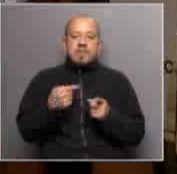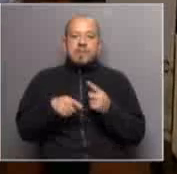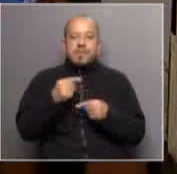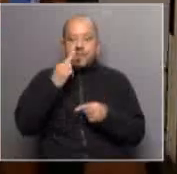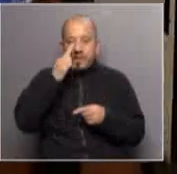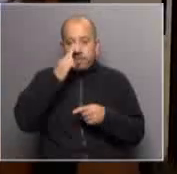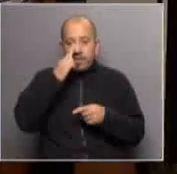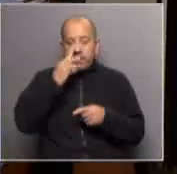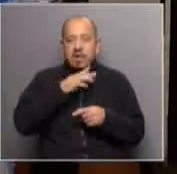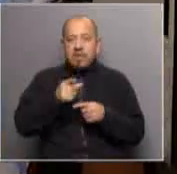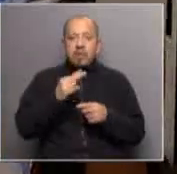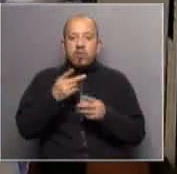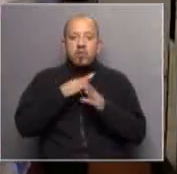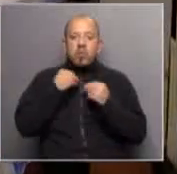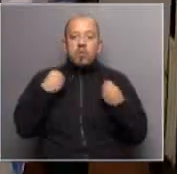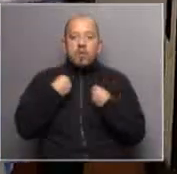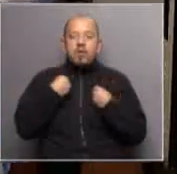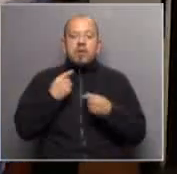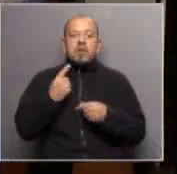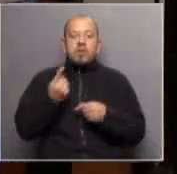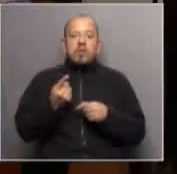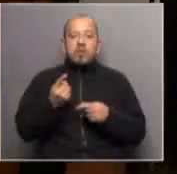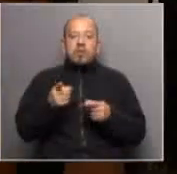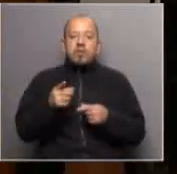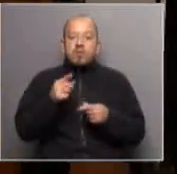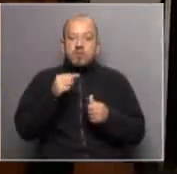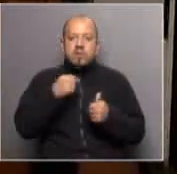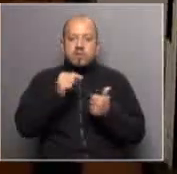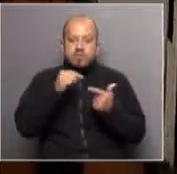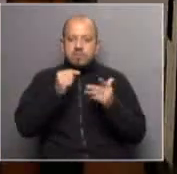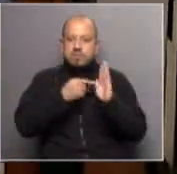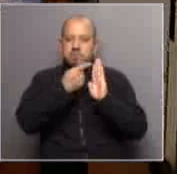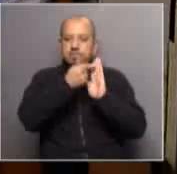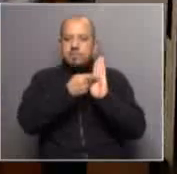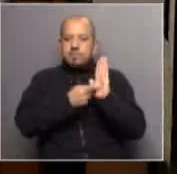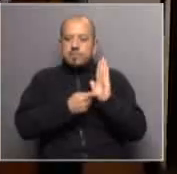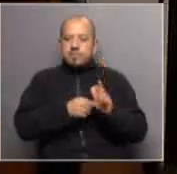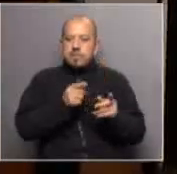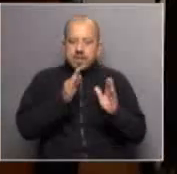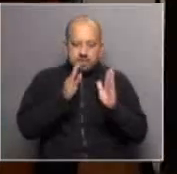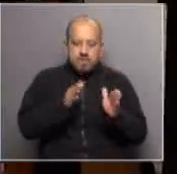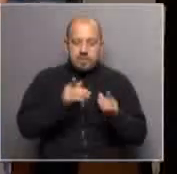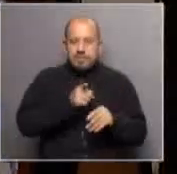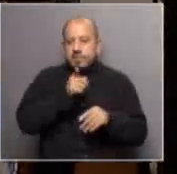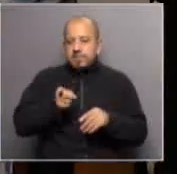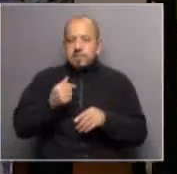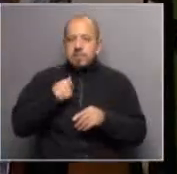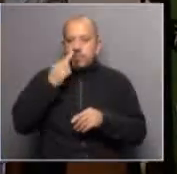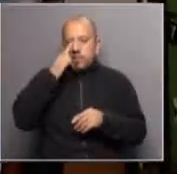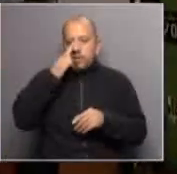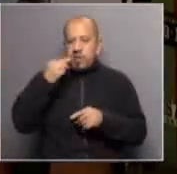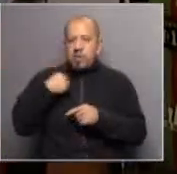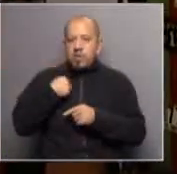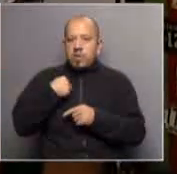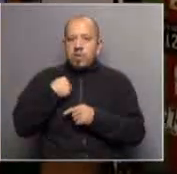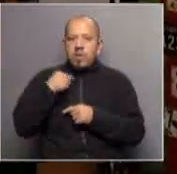panadería hay como 2 escuelas, digamos, una escuela que es más detalle de la receta específica y el panadero nuestro que